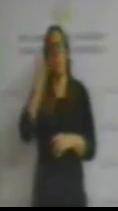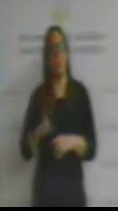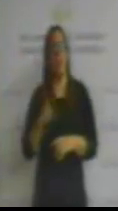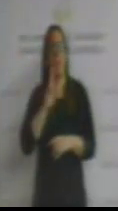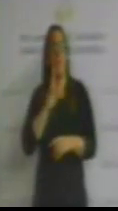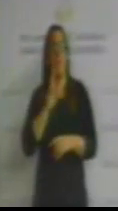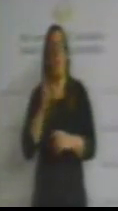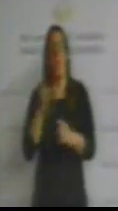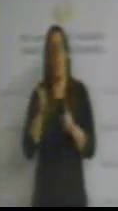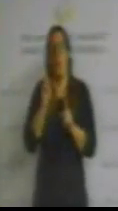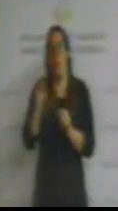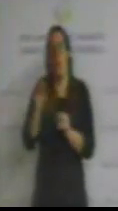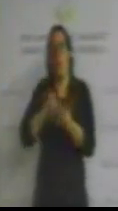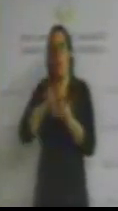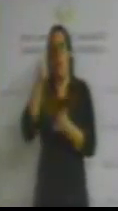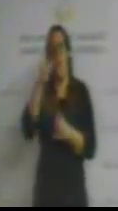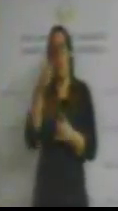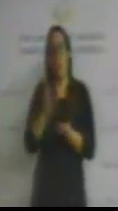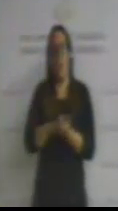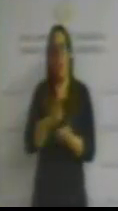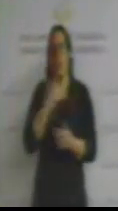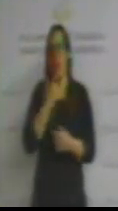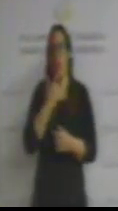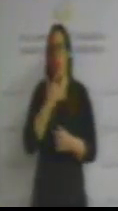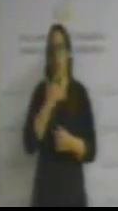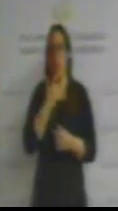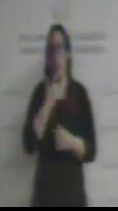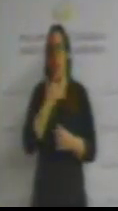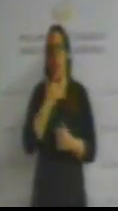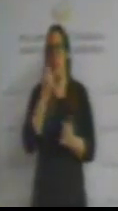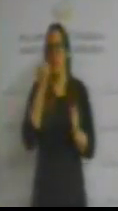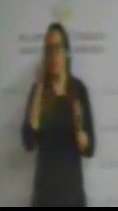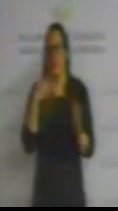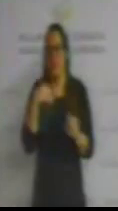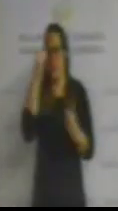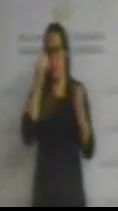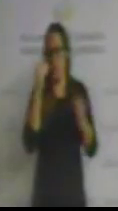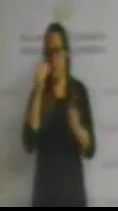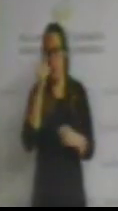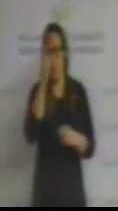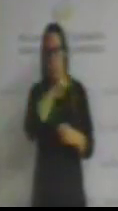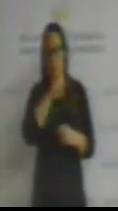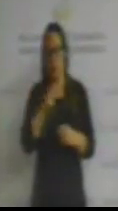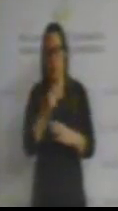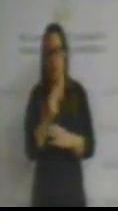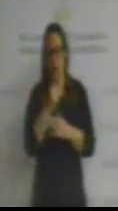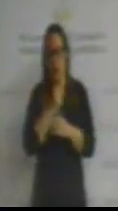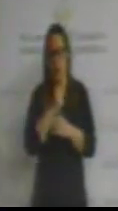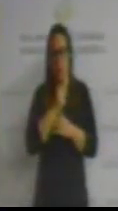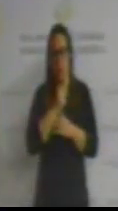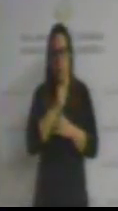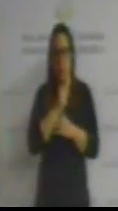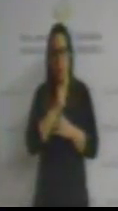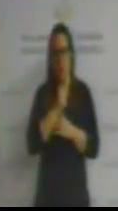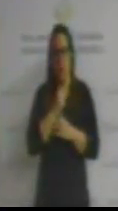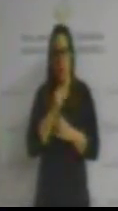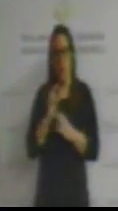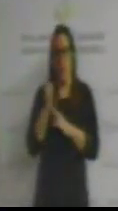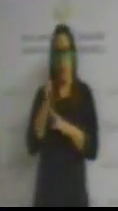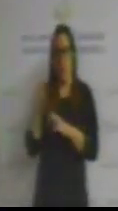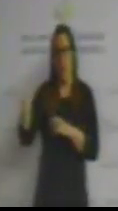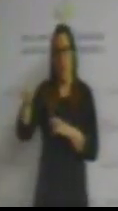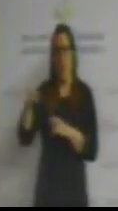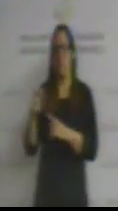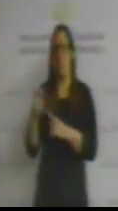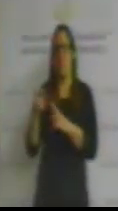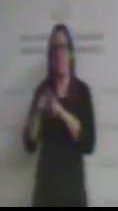afirmó: me pregunto cómo alguien que se apoya en quienes justifican a ETA para presidir un gobierno